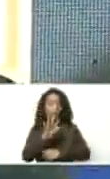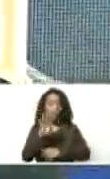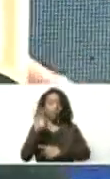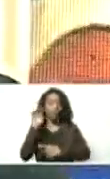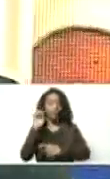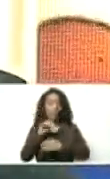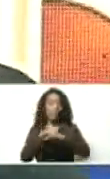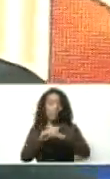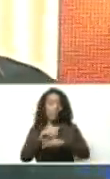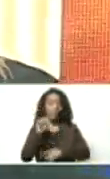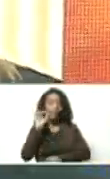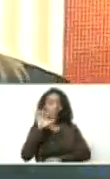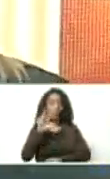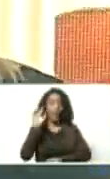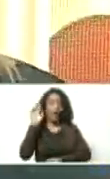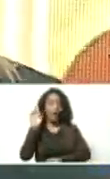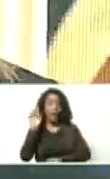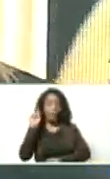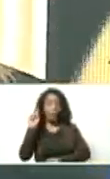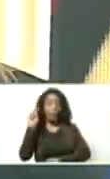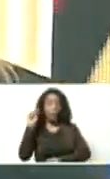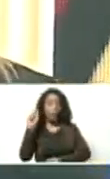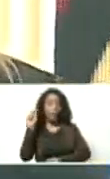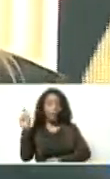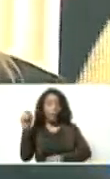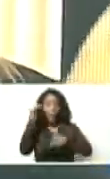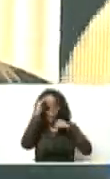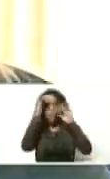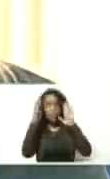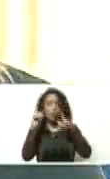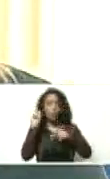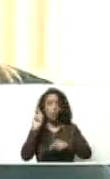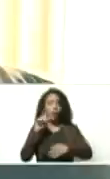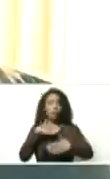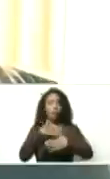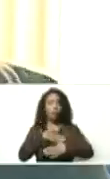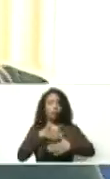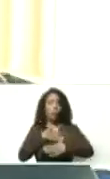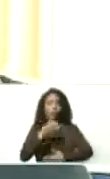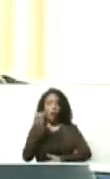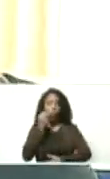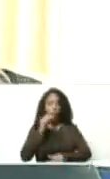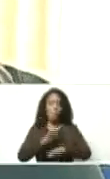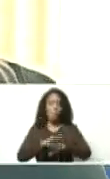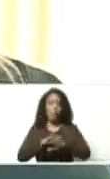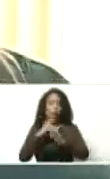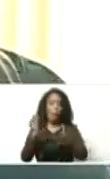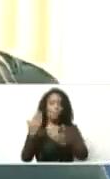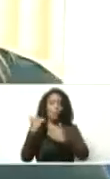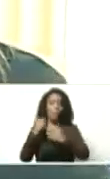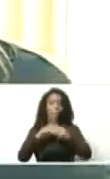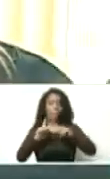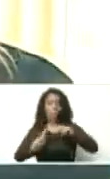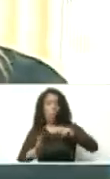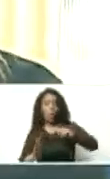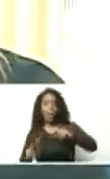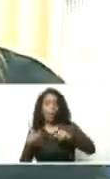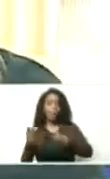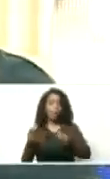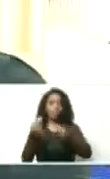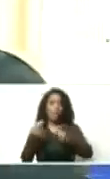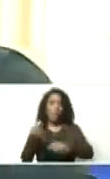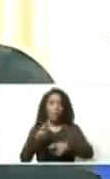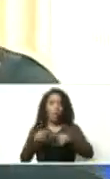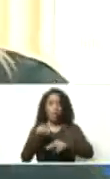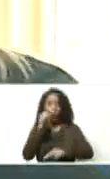de la patria, presidente. Uno, la atención y la satisfacción nutricional, porque aporta la energía y los nutrientes que nuestros niños